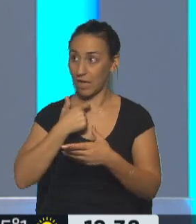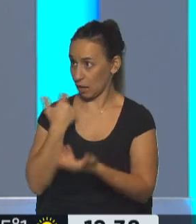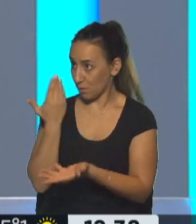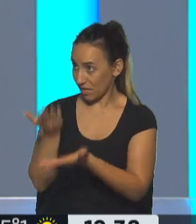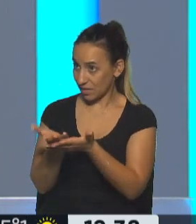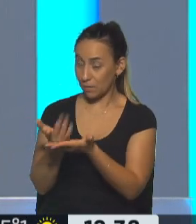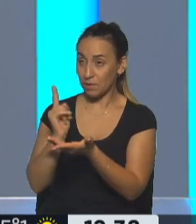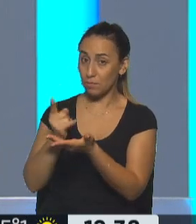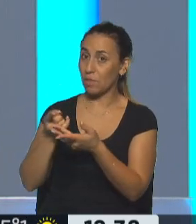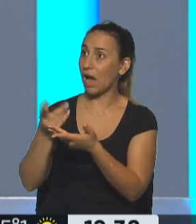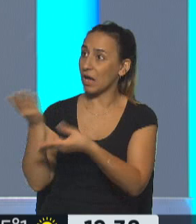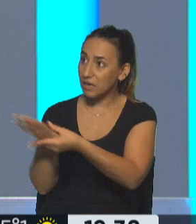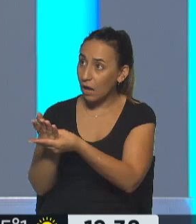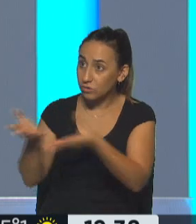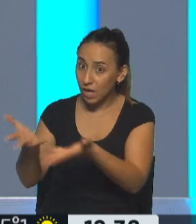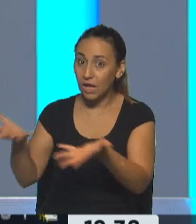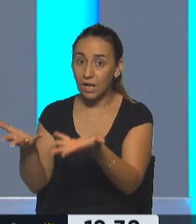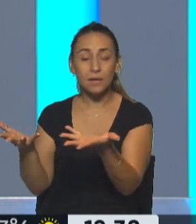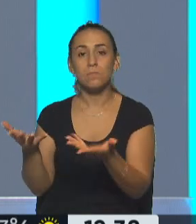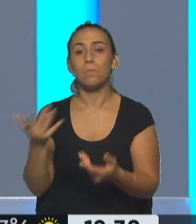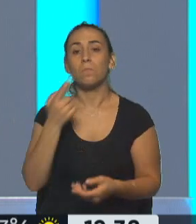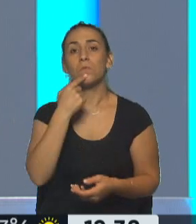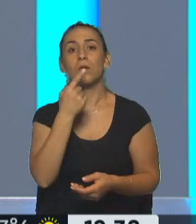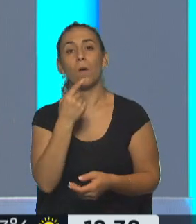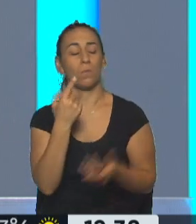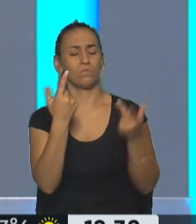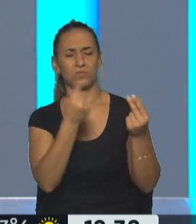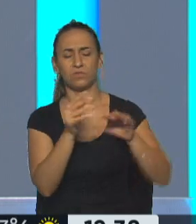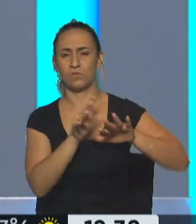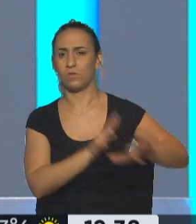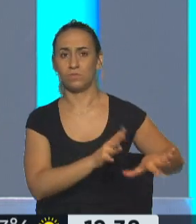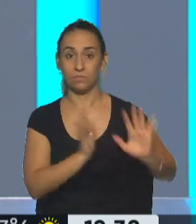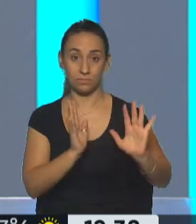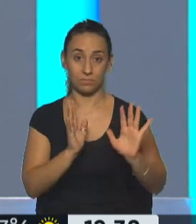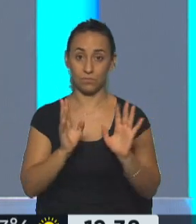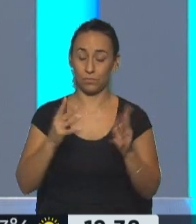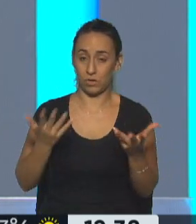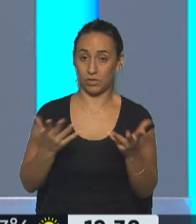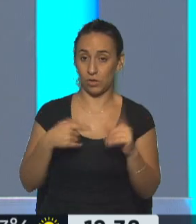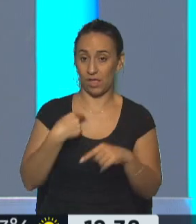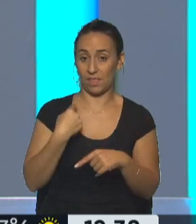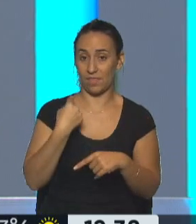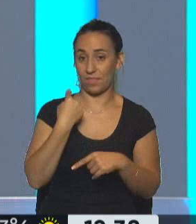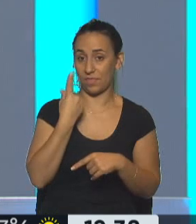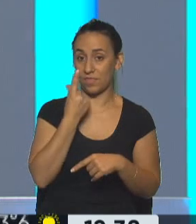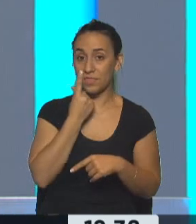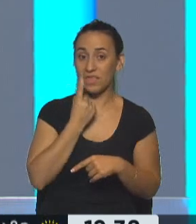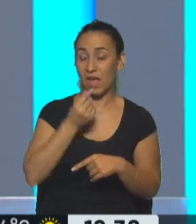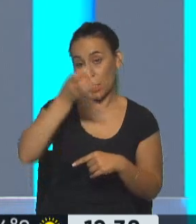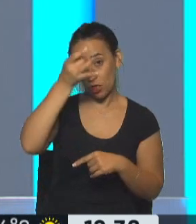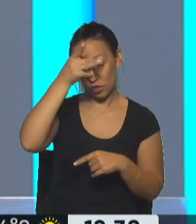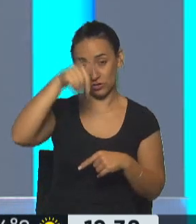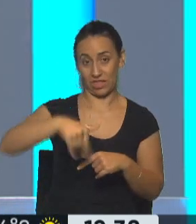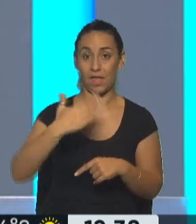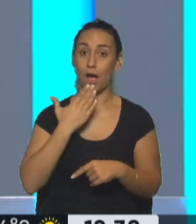que no avanza para nada no se lo han permitido y es por eso que el día 12 de este mes